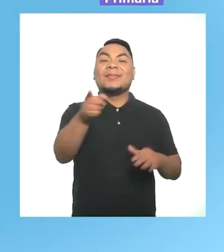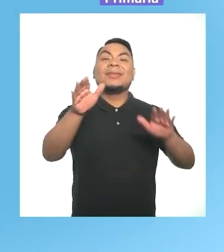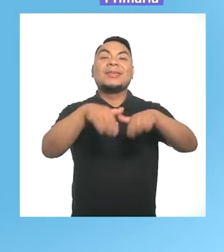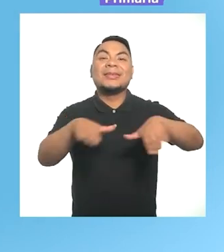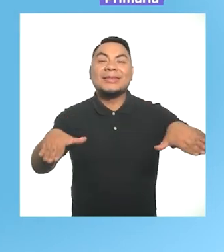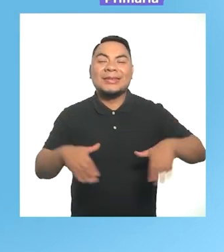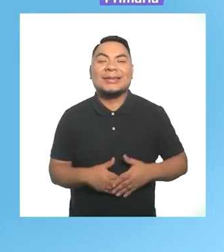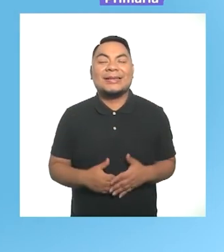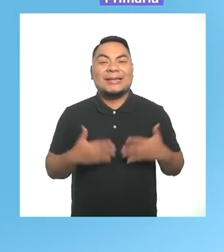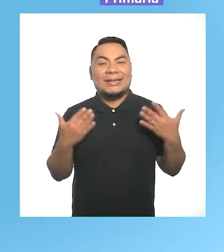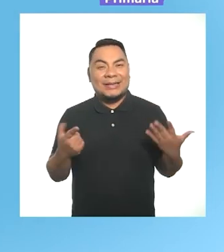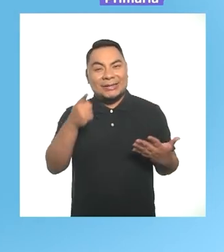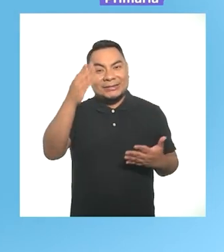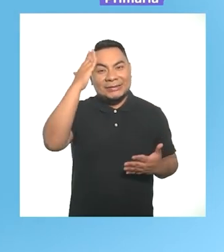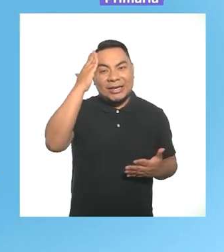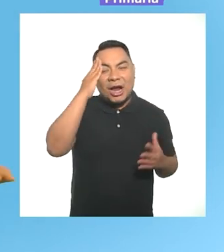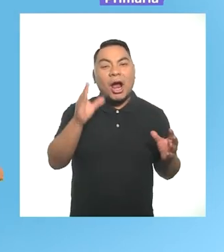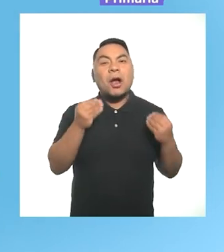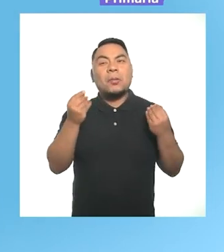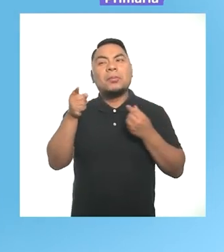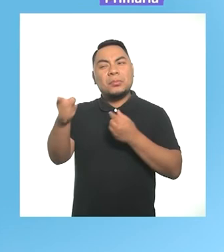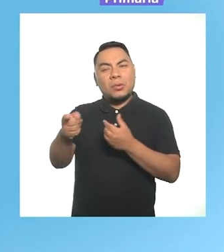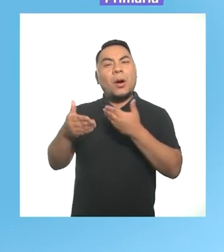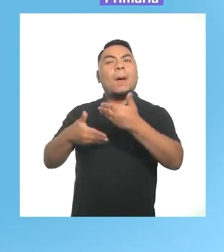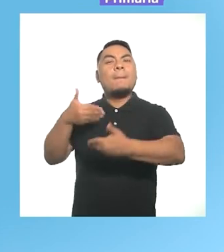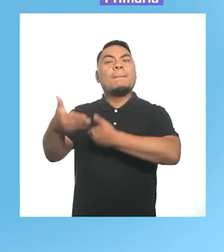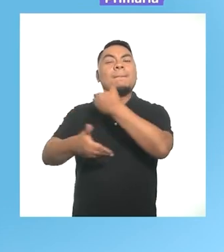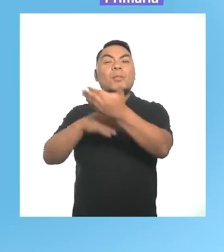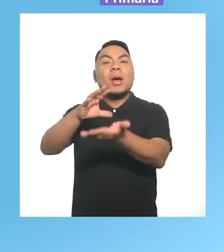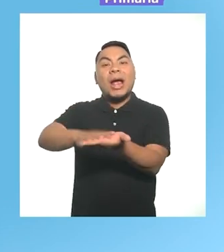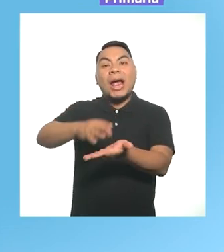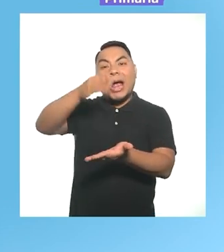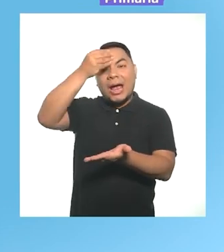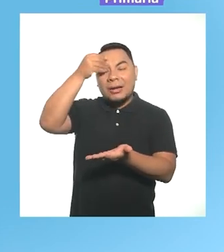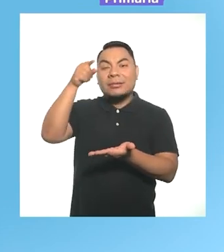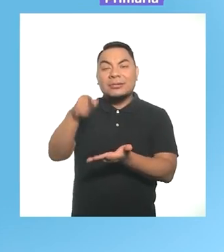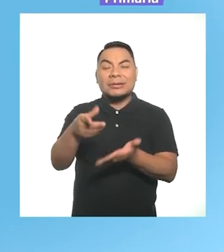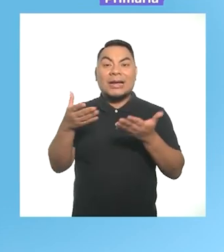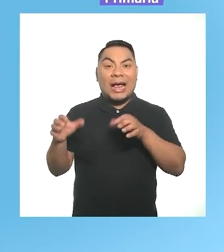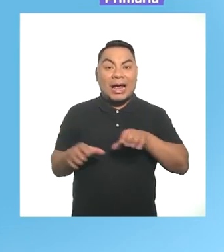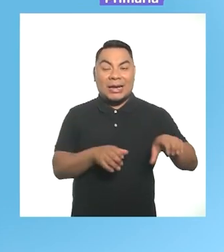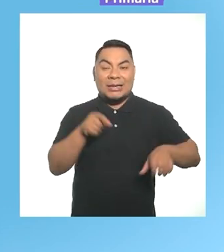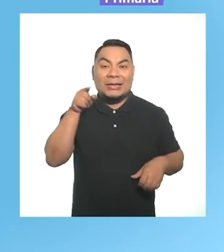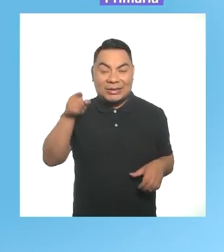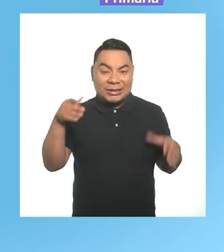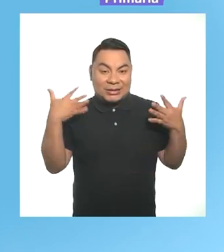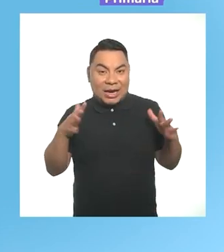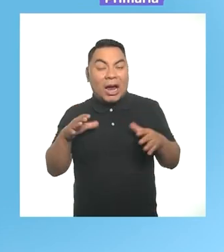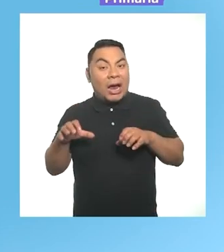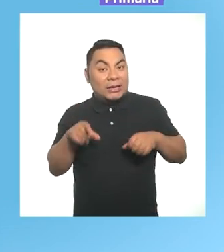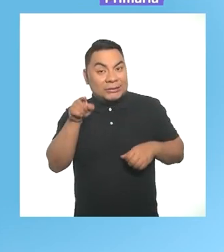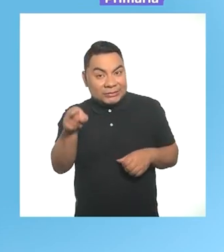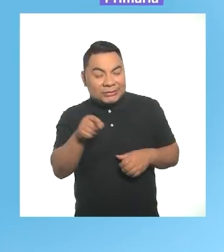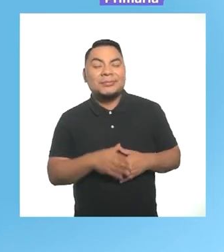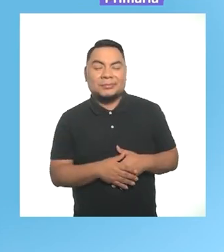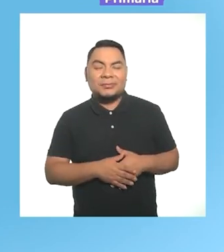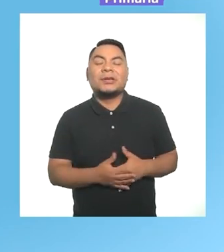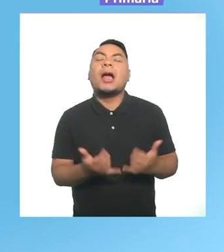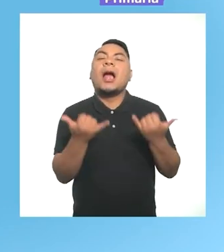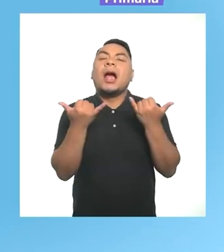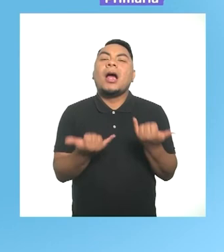Chicas y chicos, para que sepan cómo les fue en el proceso de aprendizaje de la actividad que hemos